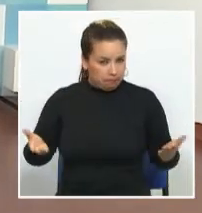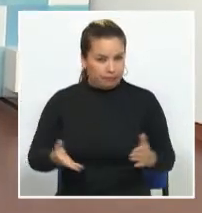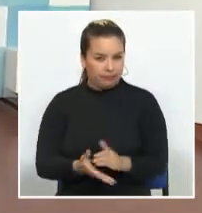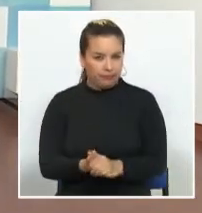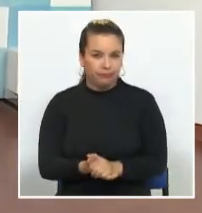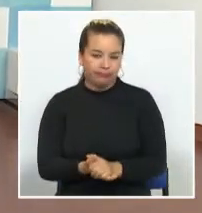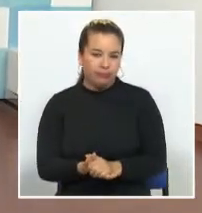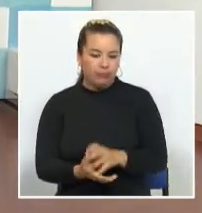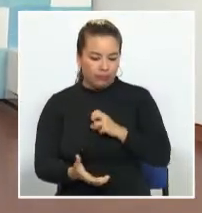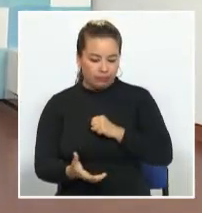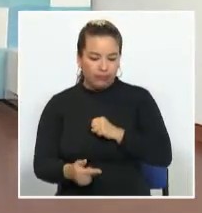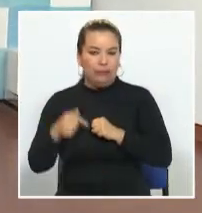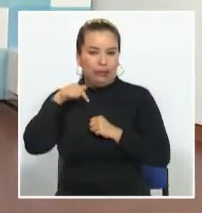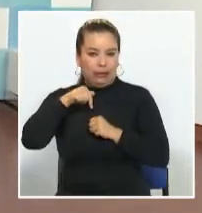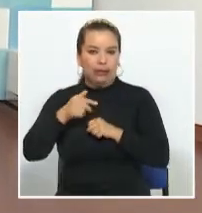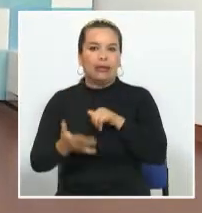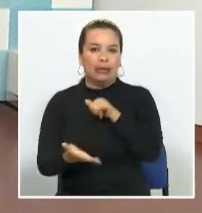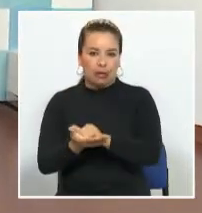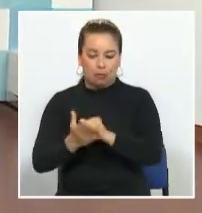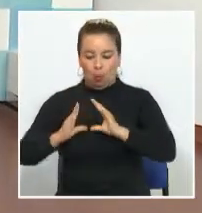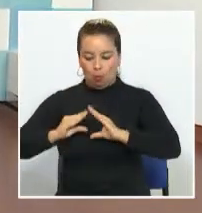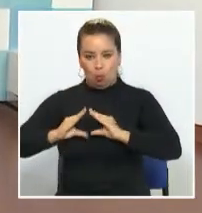eso, un músculo.